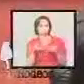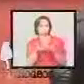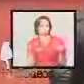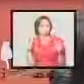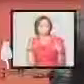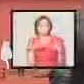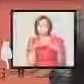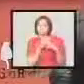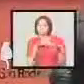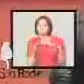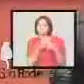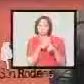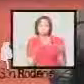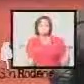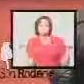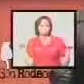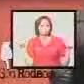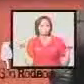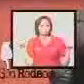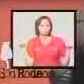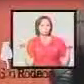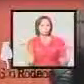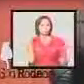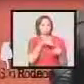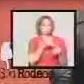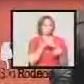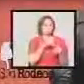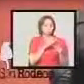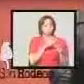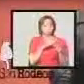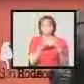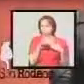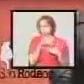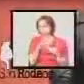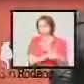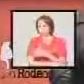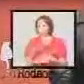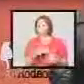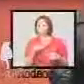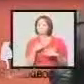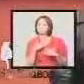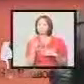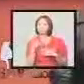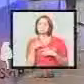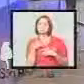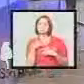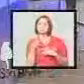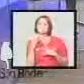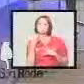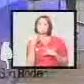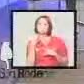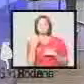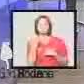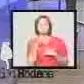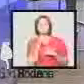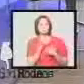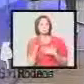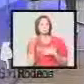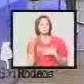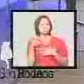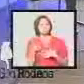hacemos diferenciación entre ninguna parte del país. Bueno, tenemos a don Alfredo que nos llama de Santana. Muy buenas noches, don